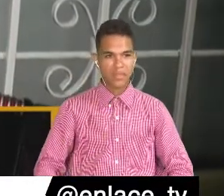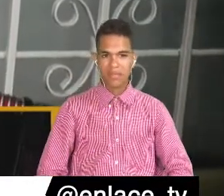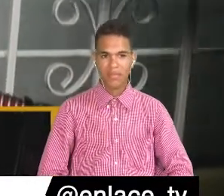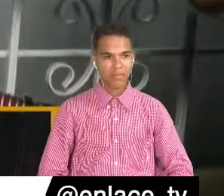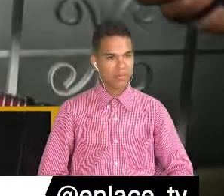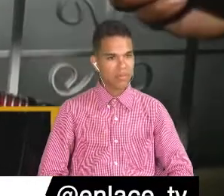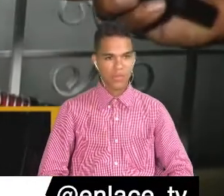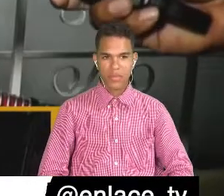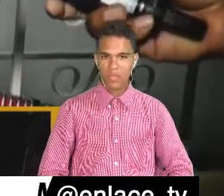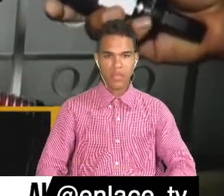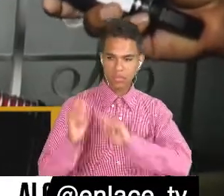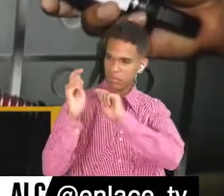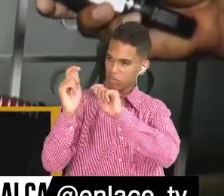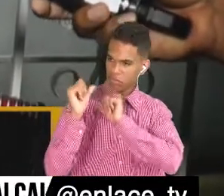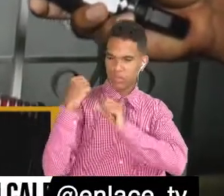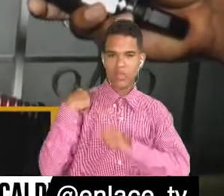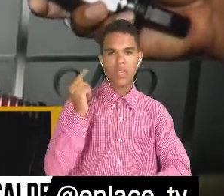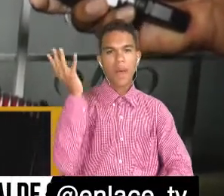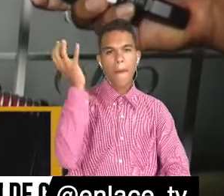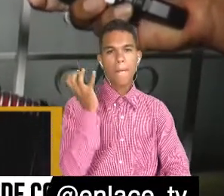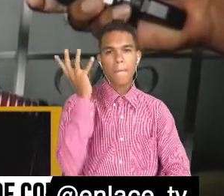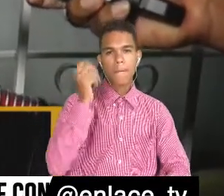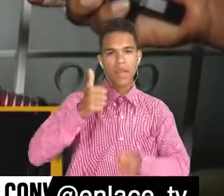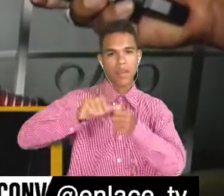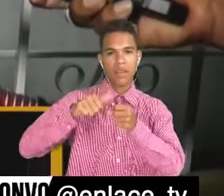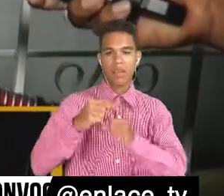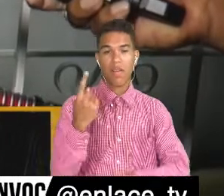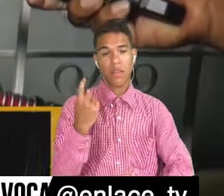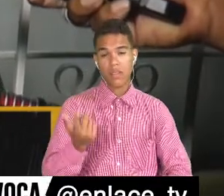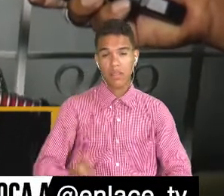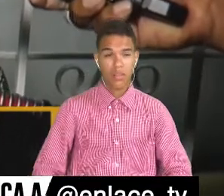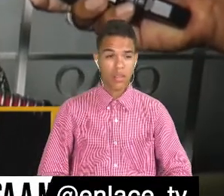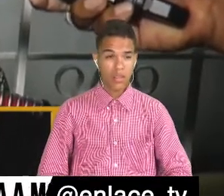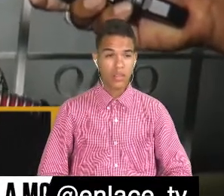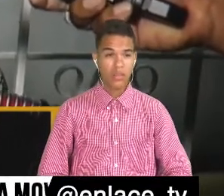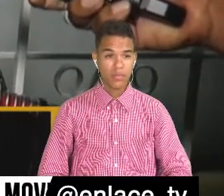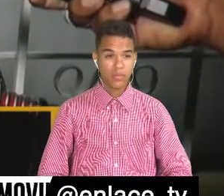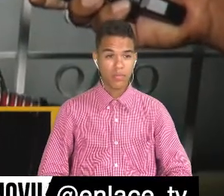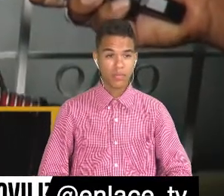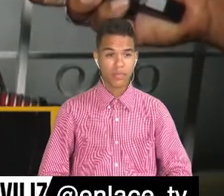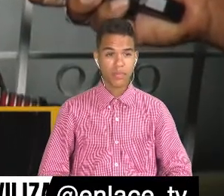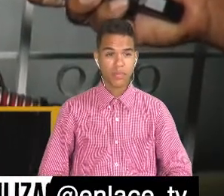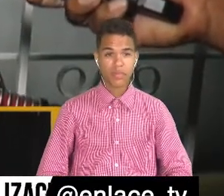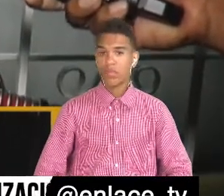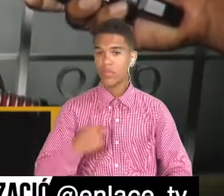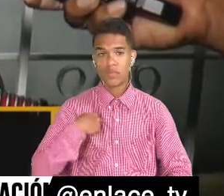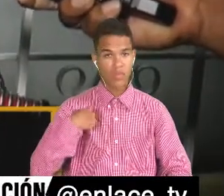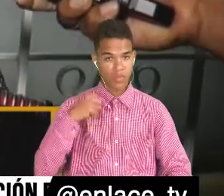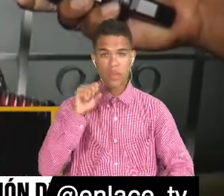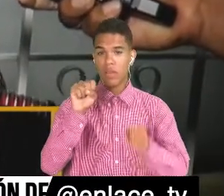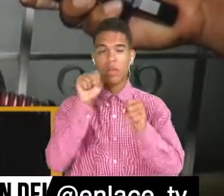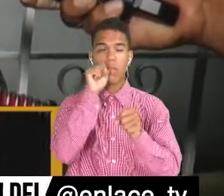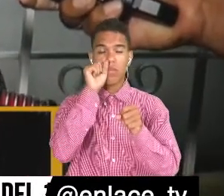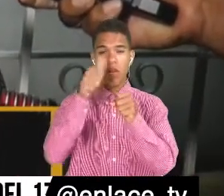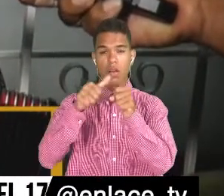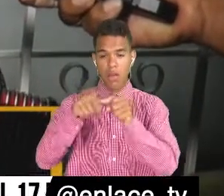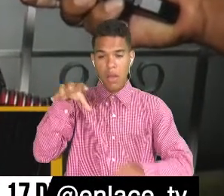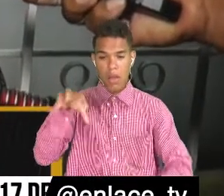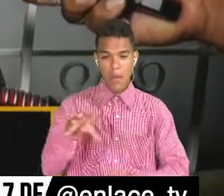Ecopetrol 21 años? Pues yo tubero. Trabajé en todas las secciones directamente.